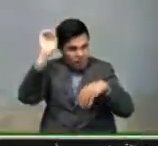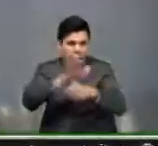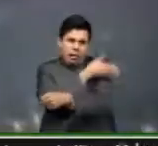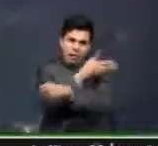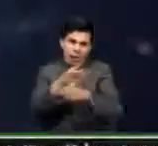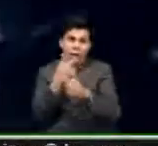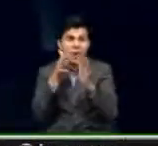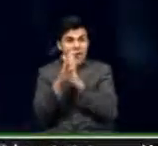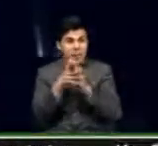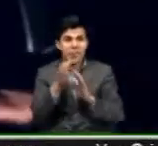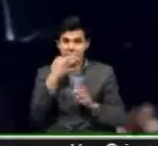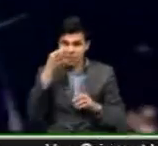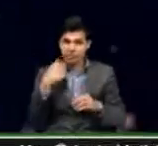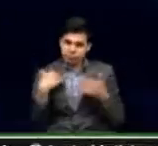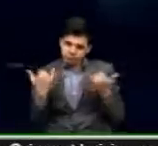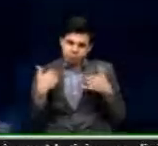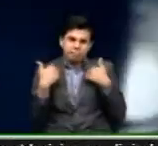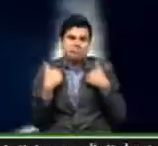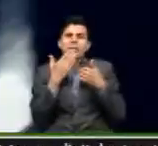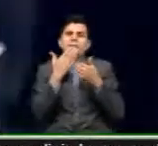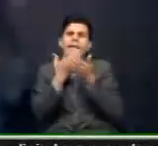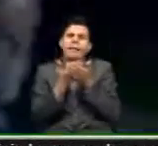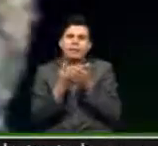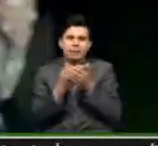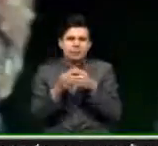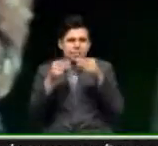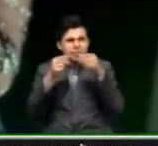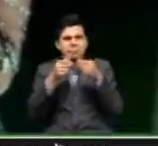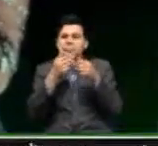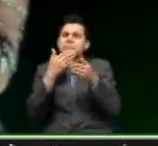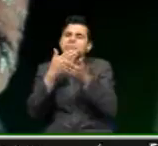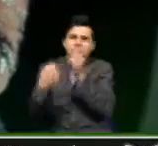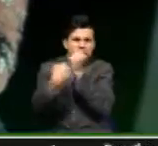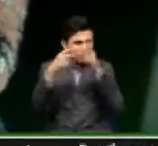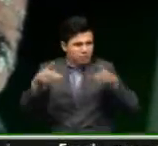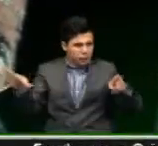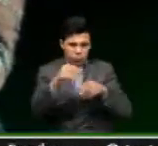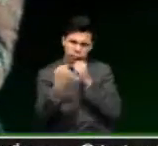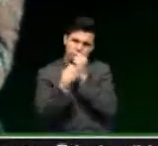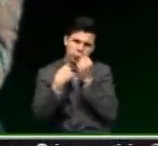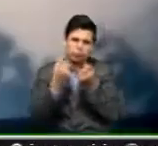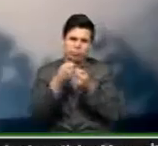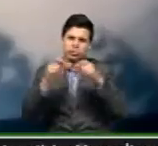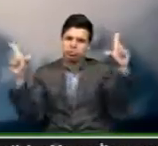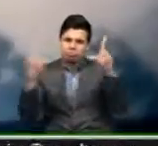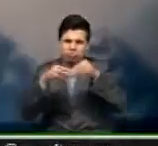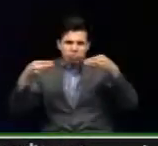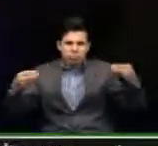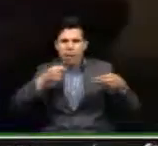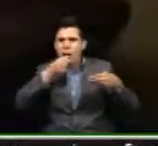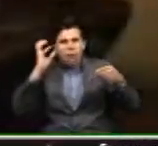de verdad que muy agradecida con mi público y con los medios de comunicación por su cariño y por su gran apoyo a toda mi